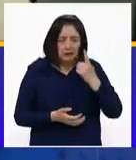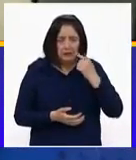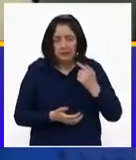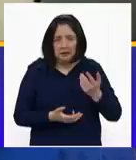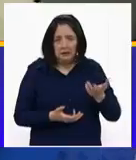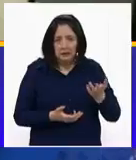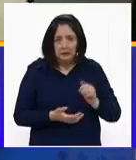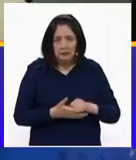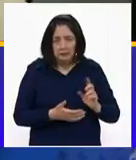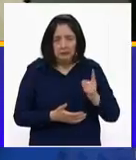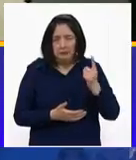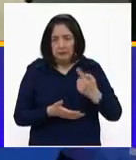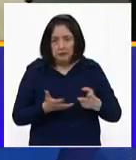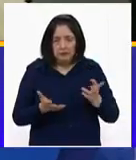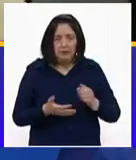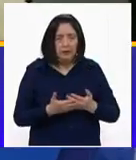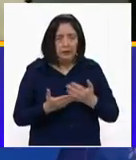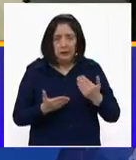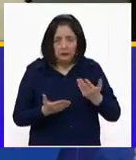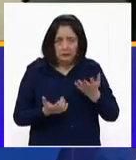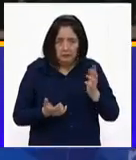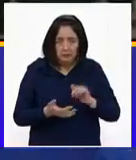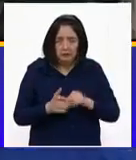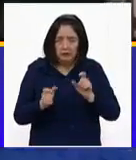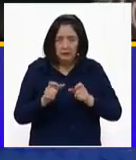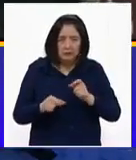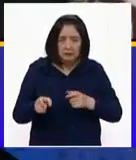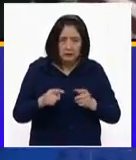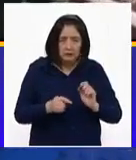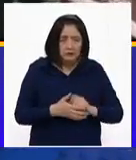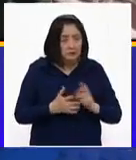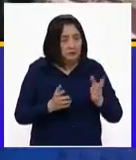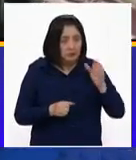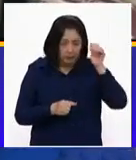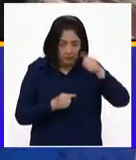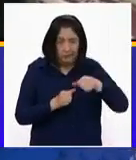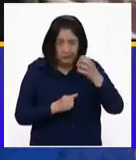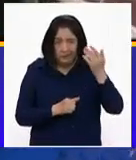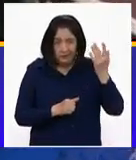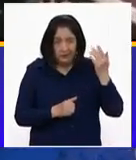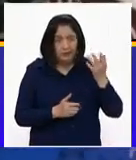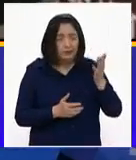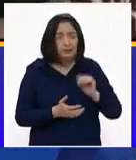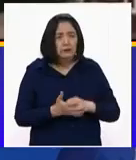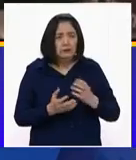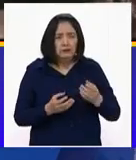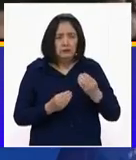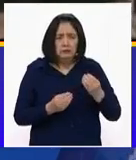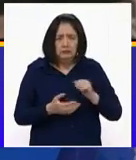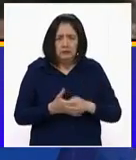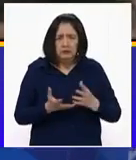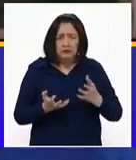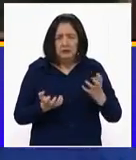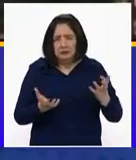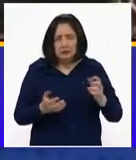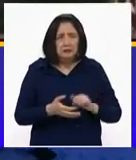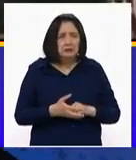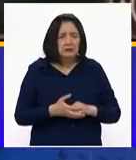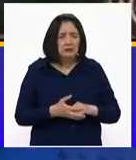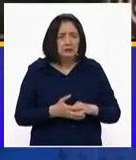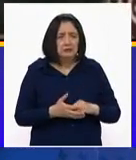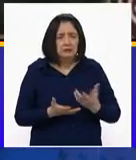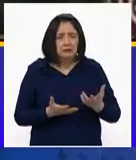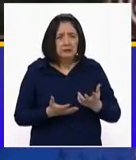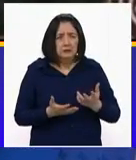como en primer lugar antes de los ciudadanos. Recordaremos también cómo incluso quiso gestionar la